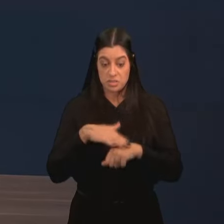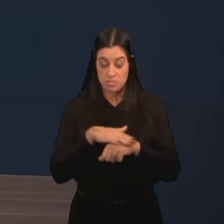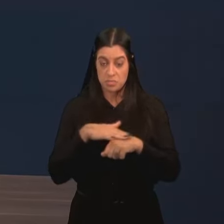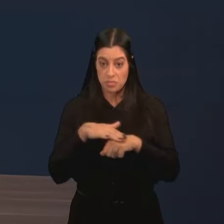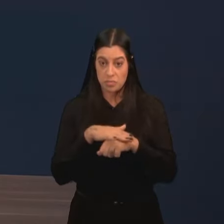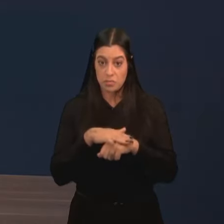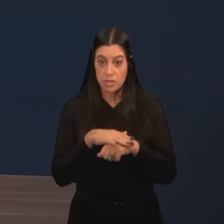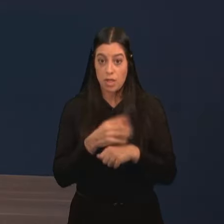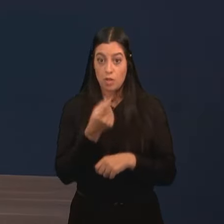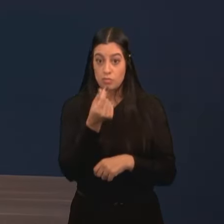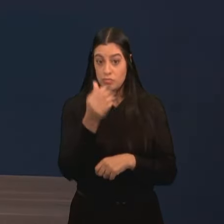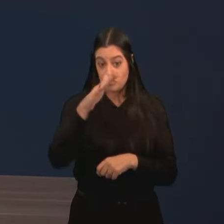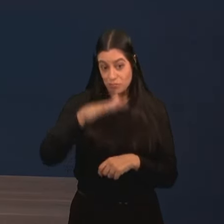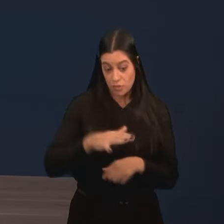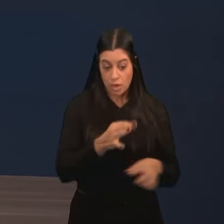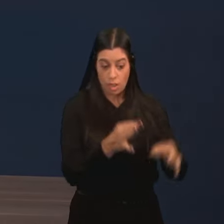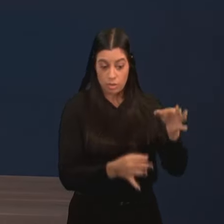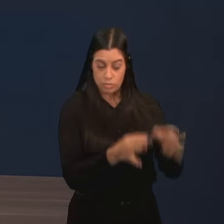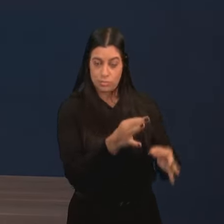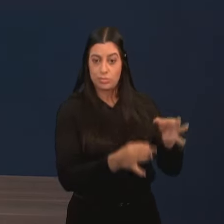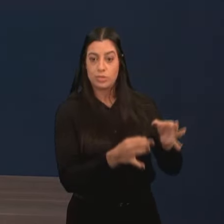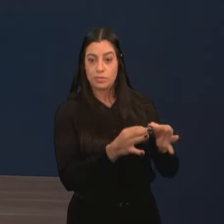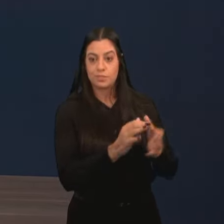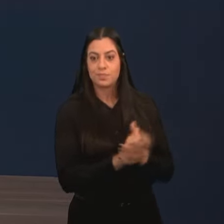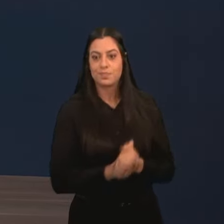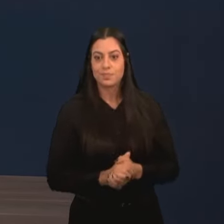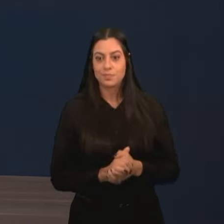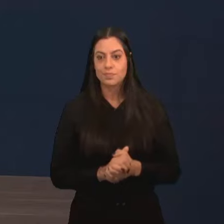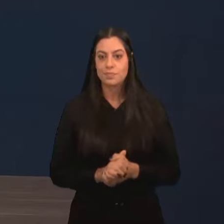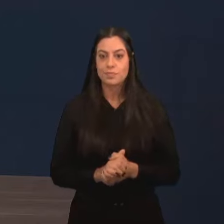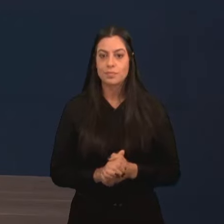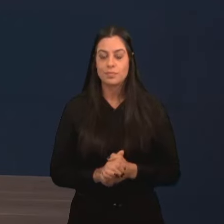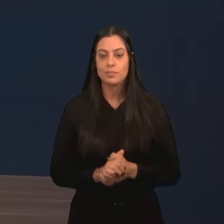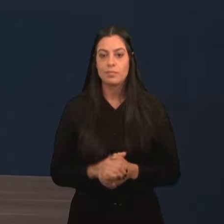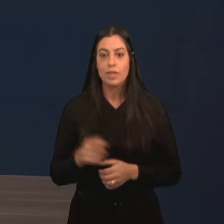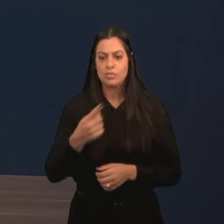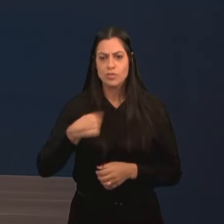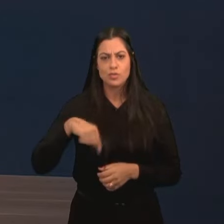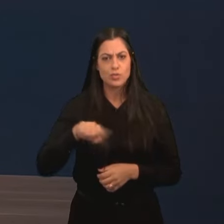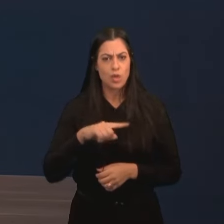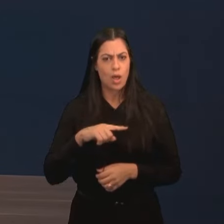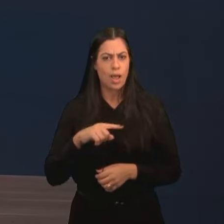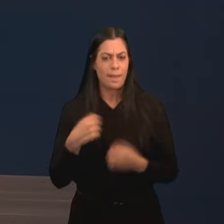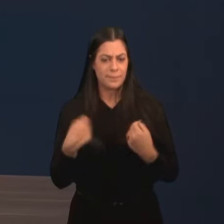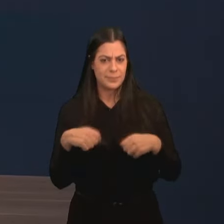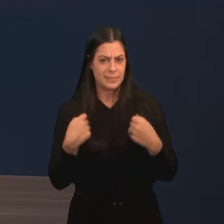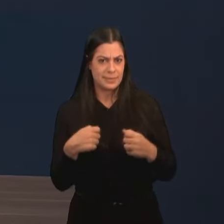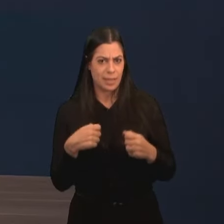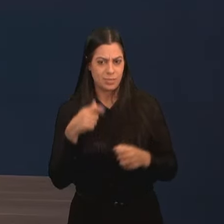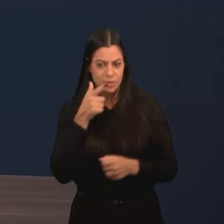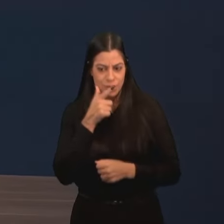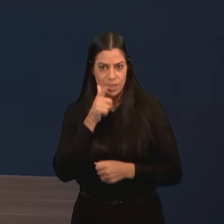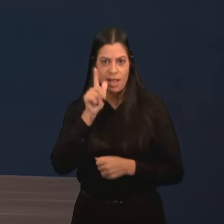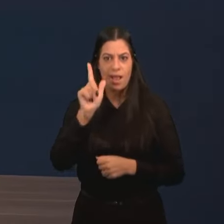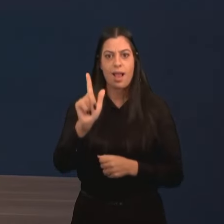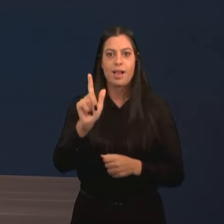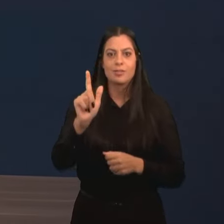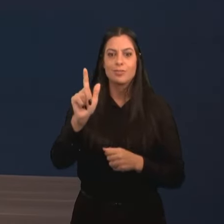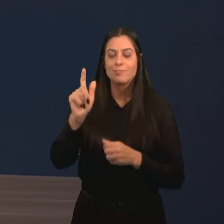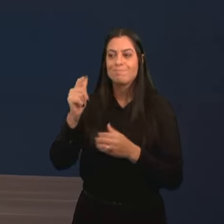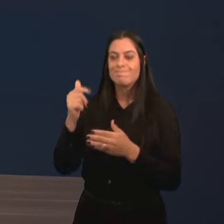hablar entonces de eso en los costos judiciales. Necesitamos hacer con que